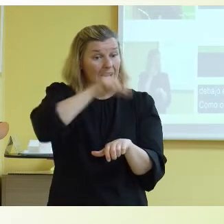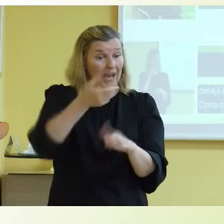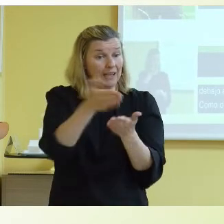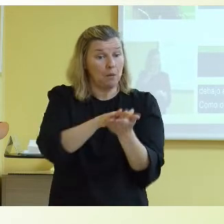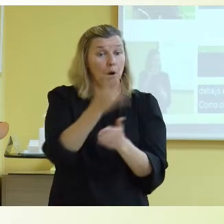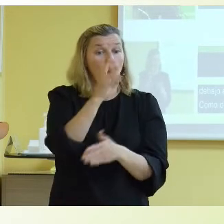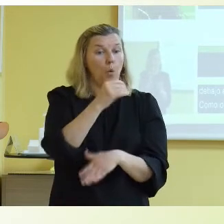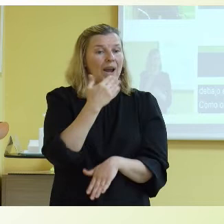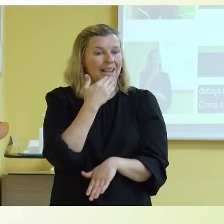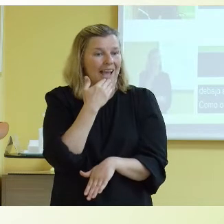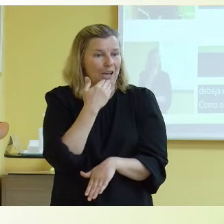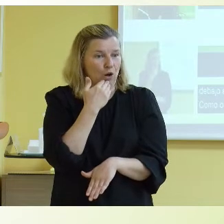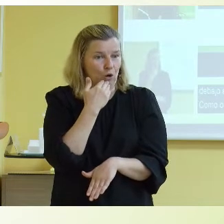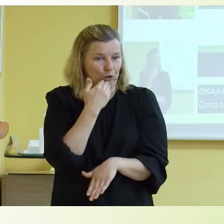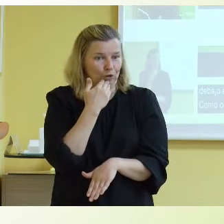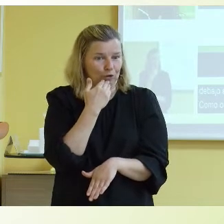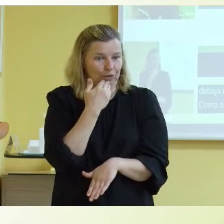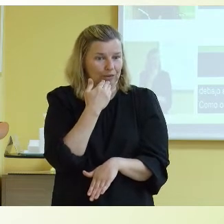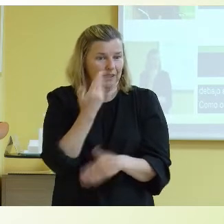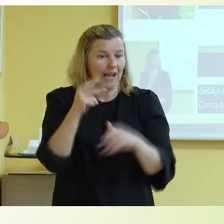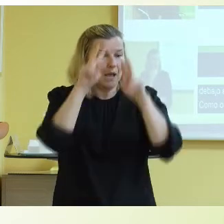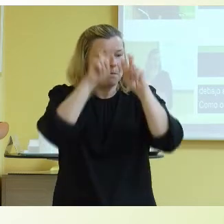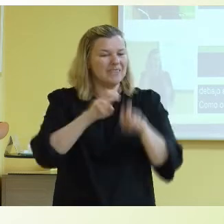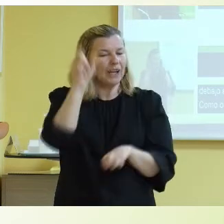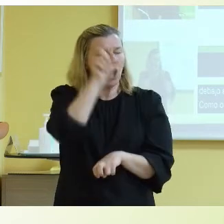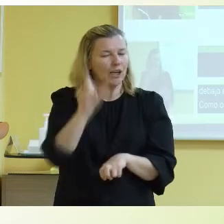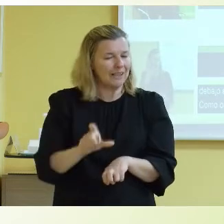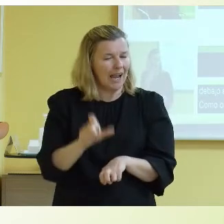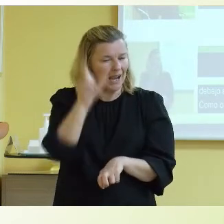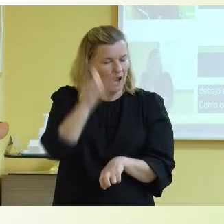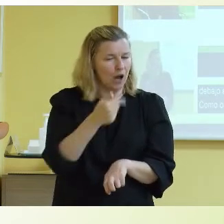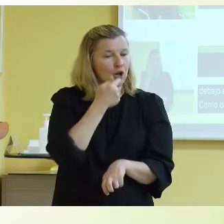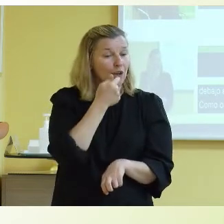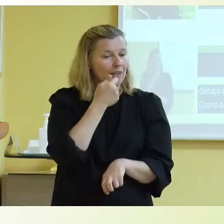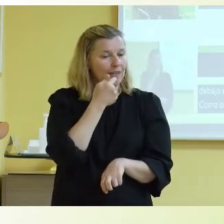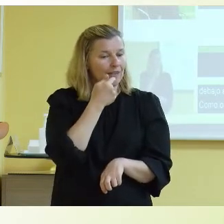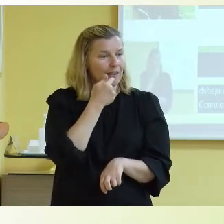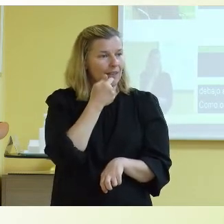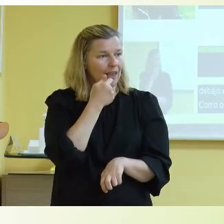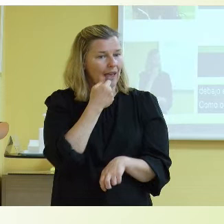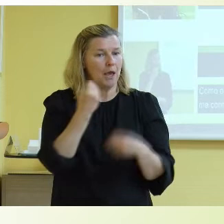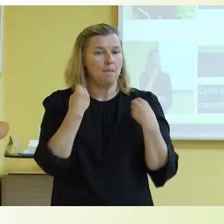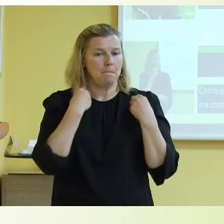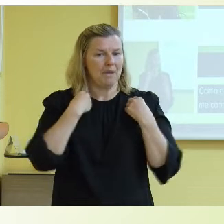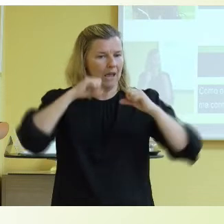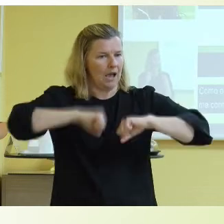me contaba un investigador italiano que lleva muchos años viendo pacientes de estos y que los tiene quizá de vida muy adulta, es que están todos de